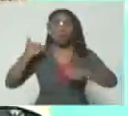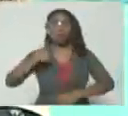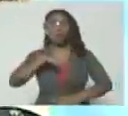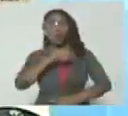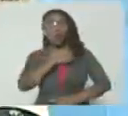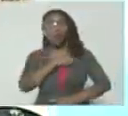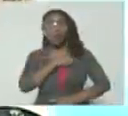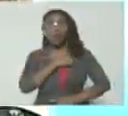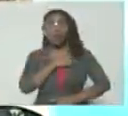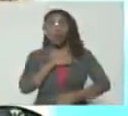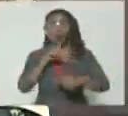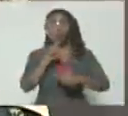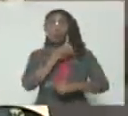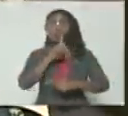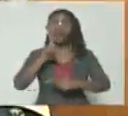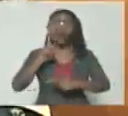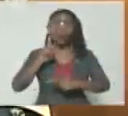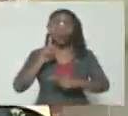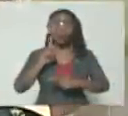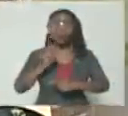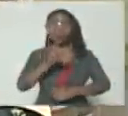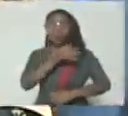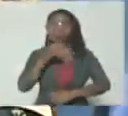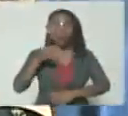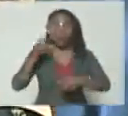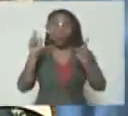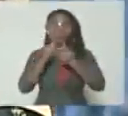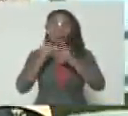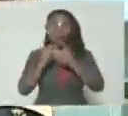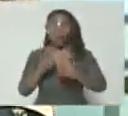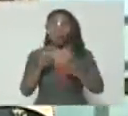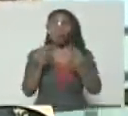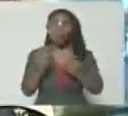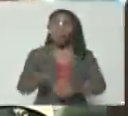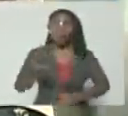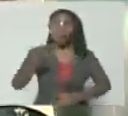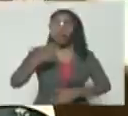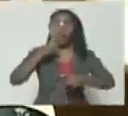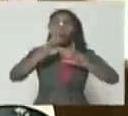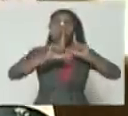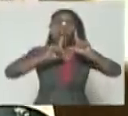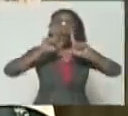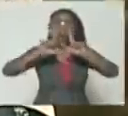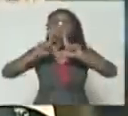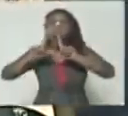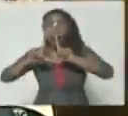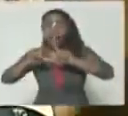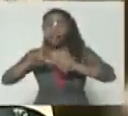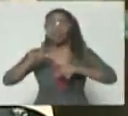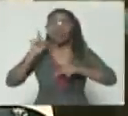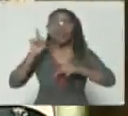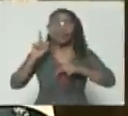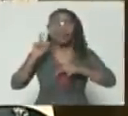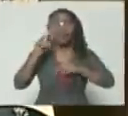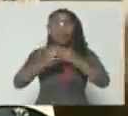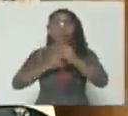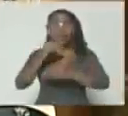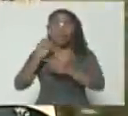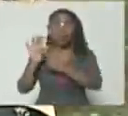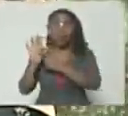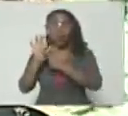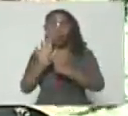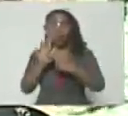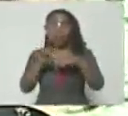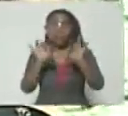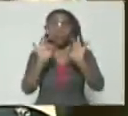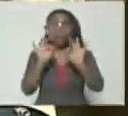nuestro dialecto coloquial de palabras muy utilizadas en nuestro lenguaje. Y bueno, sacamos esa presentación